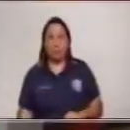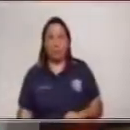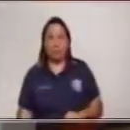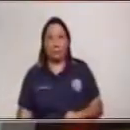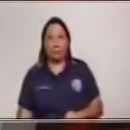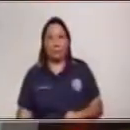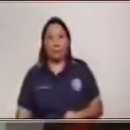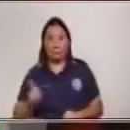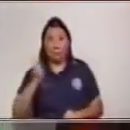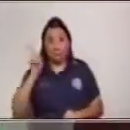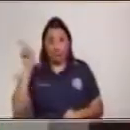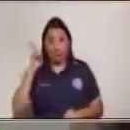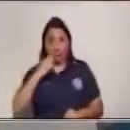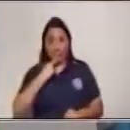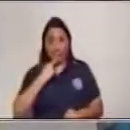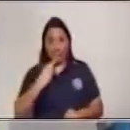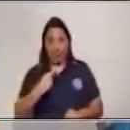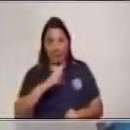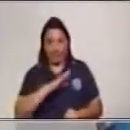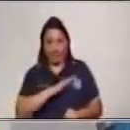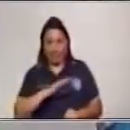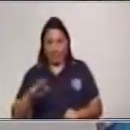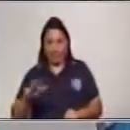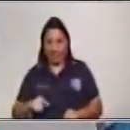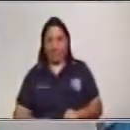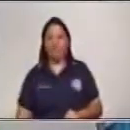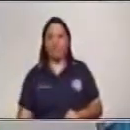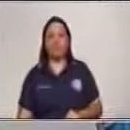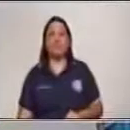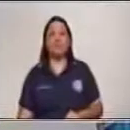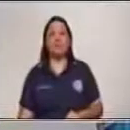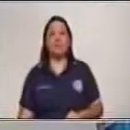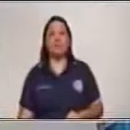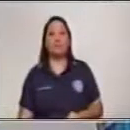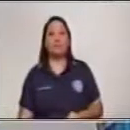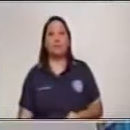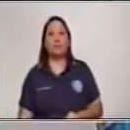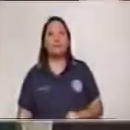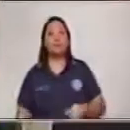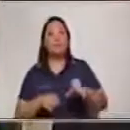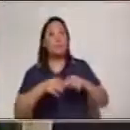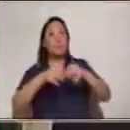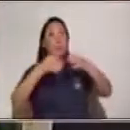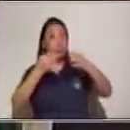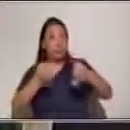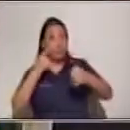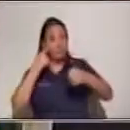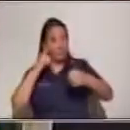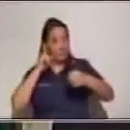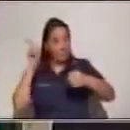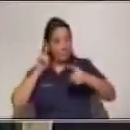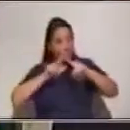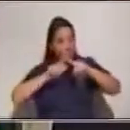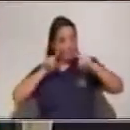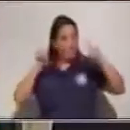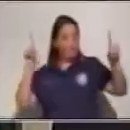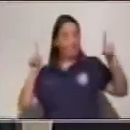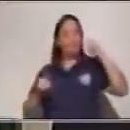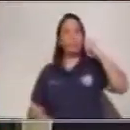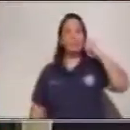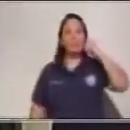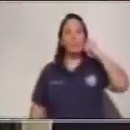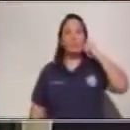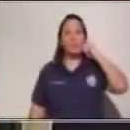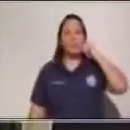Y esa es la respuesta a mi procedimiento. Entonces, ¿ves ahí la diferencia entre